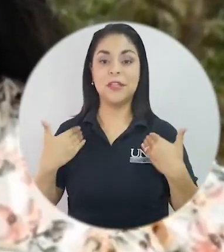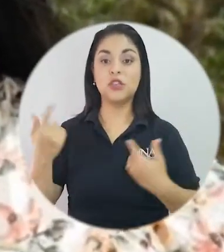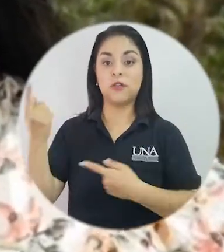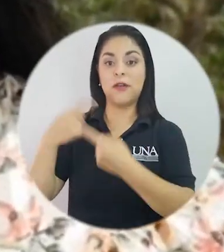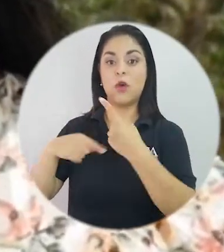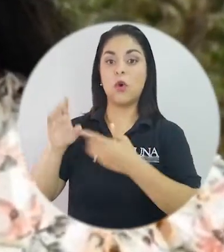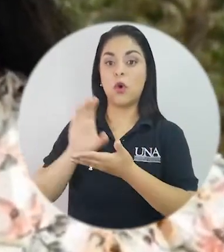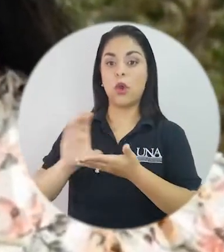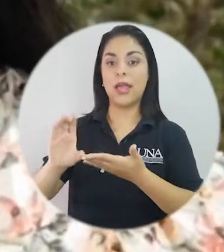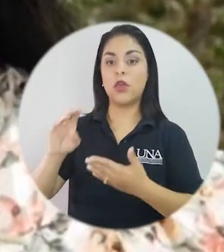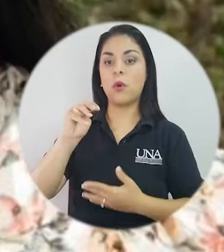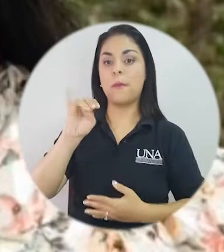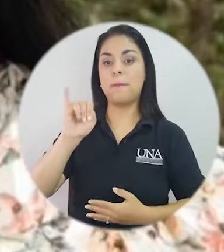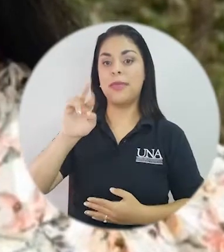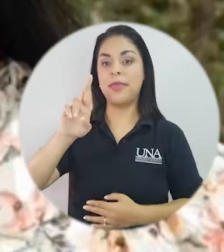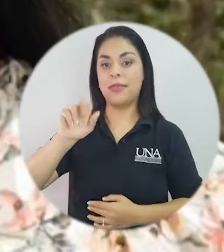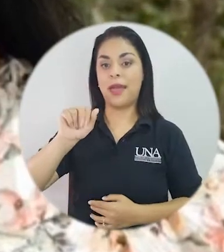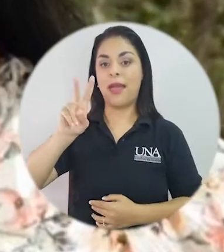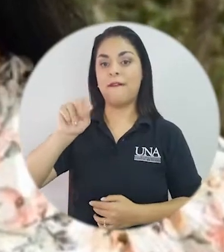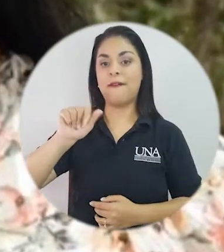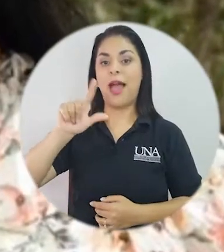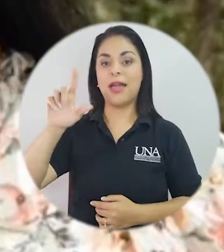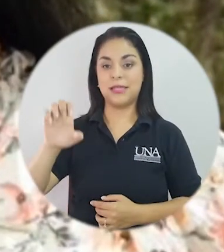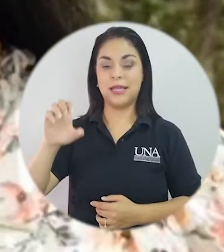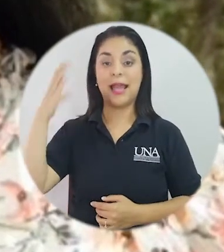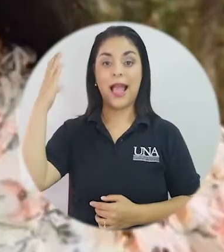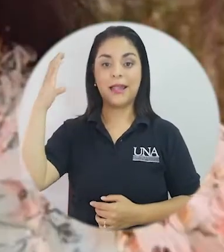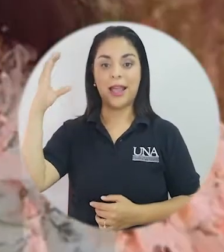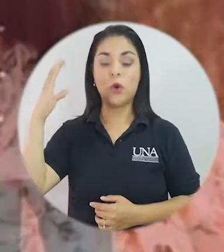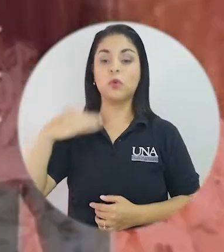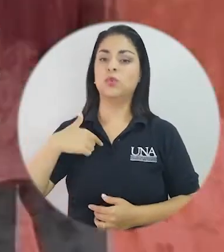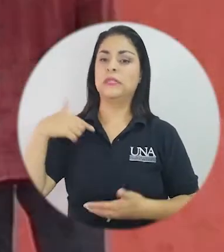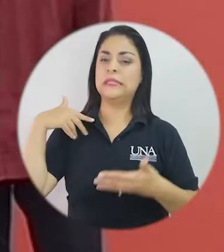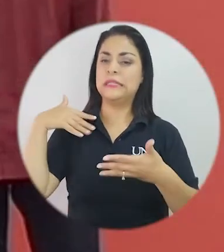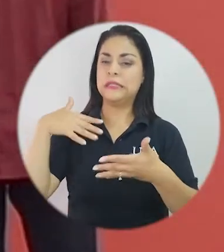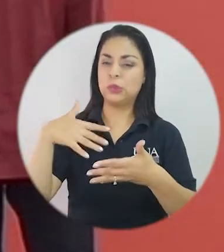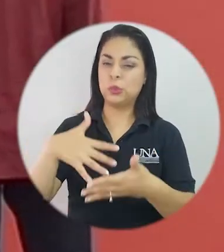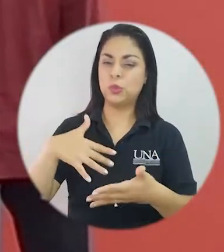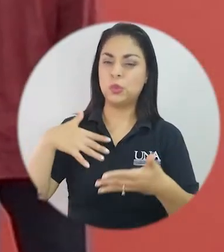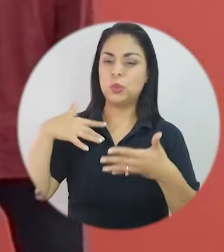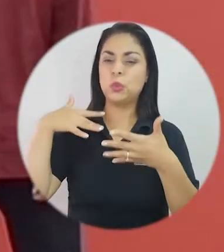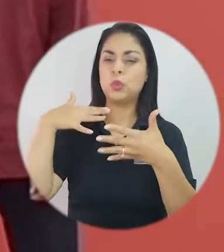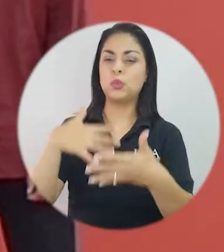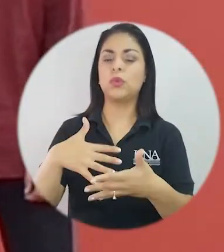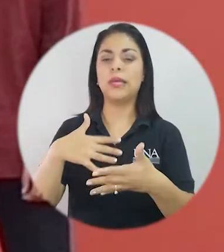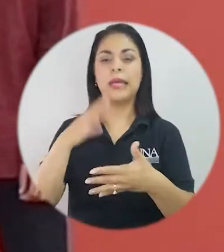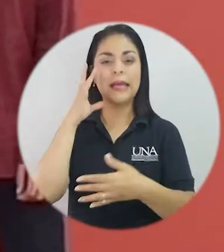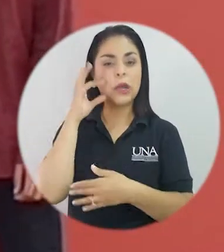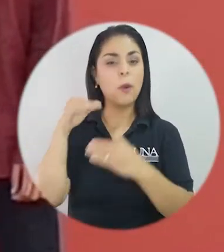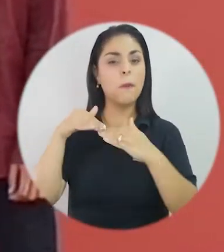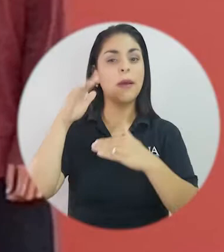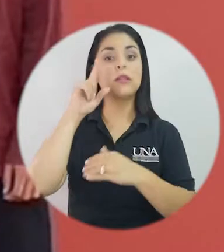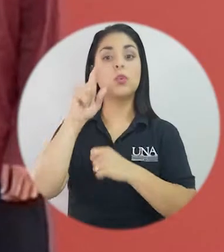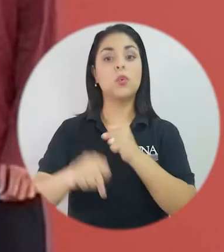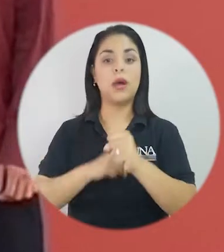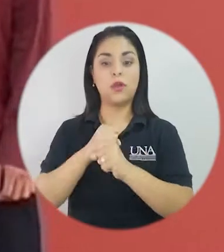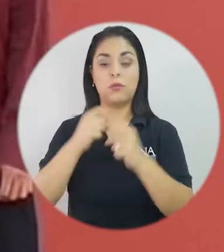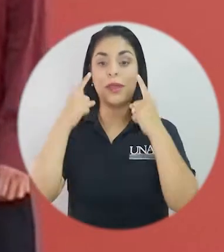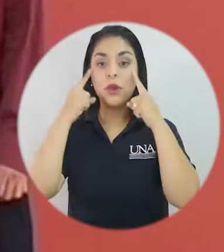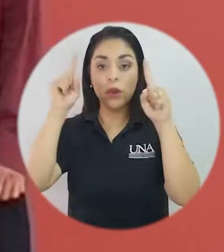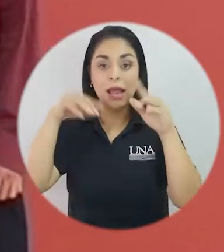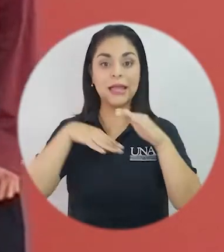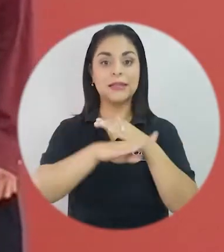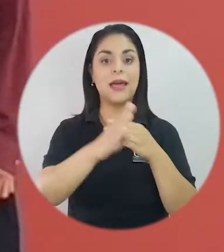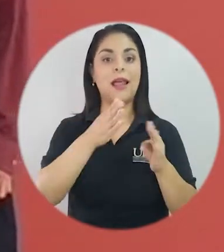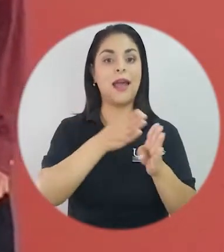del Colegio Miravalle, en Cartago, y el esfuerzo fue que tuve que estudiar por creo que más de 1 año para lograr entrar a la carrera